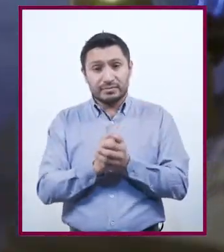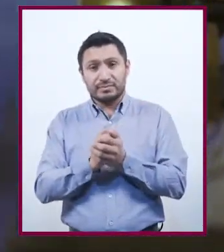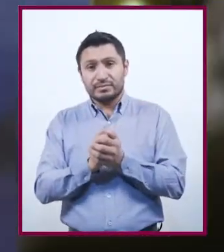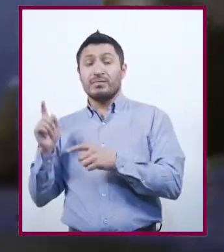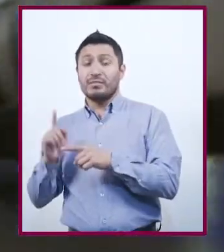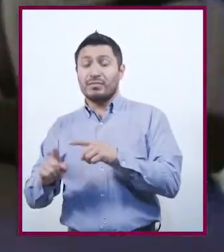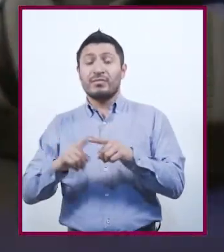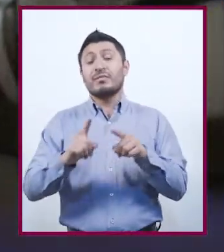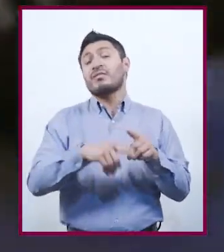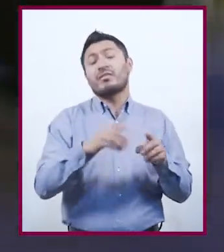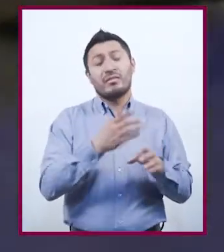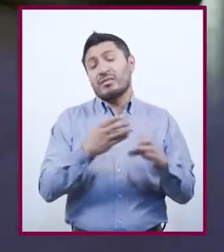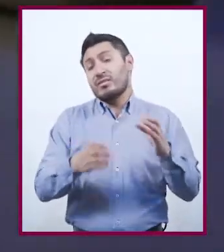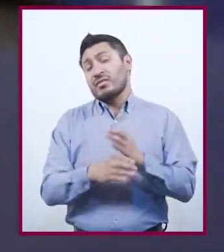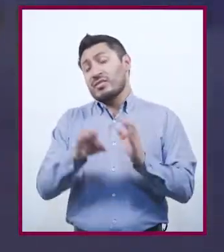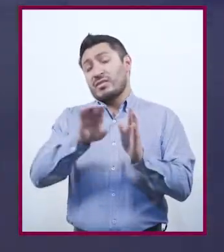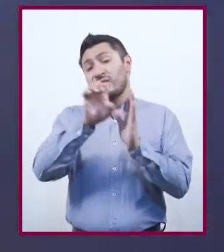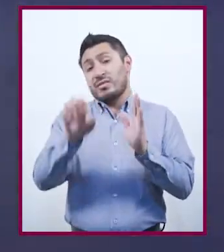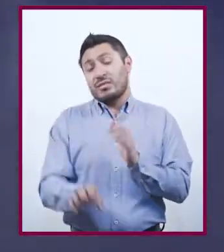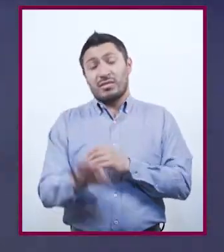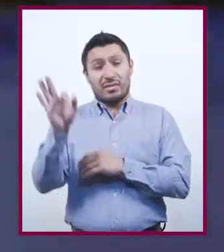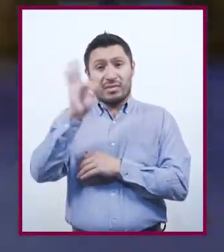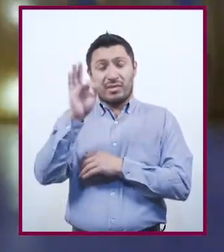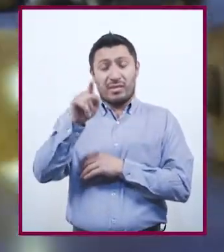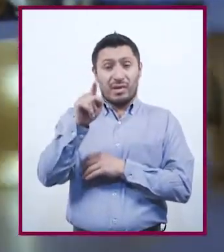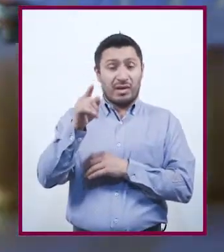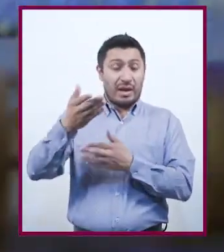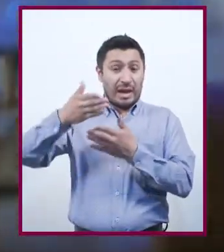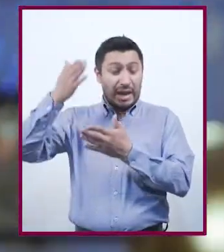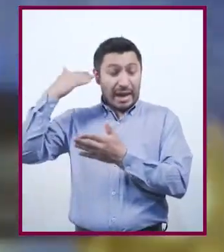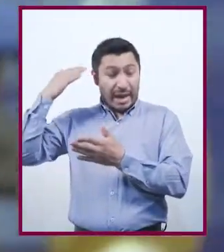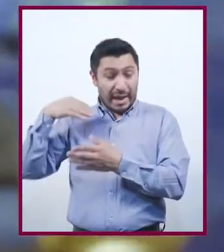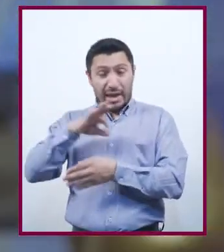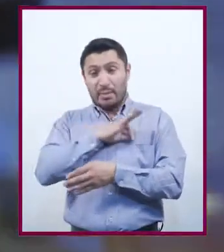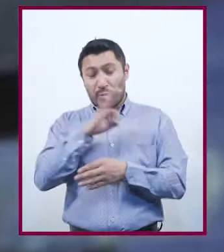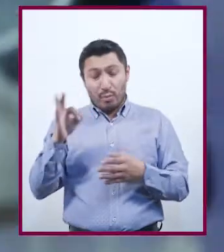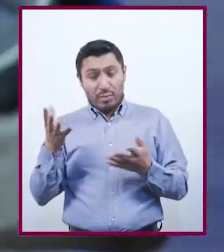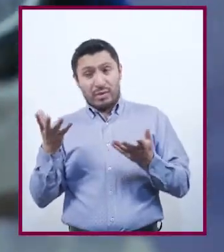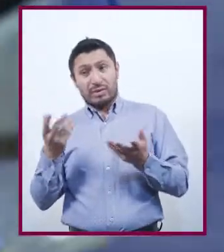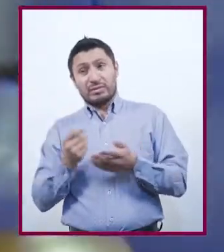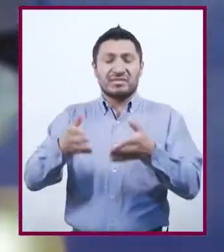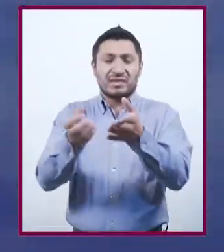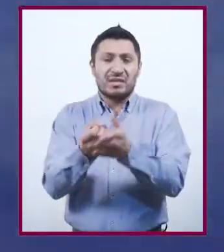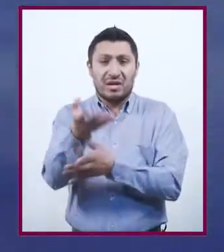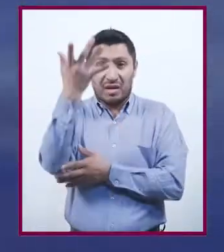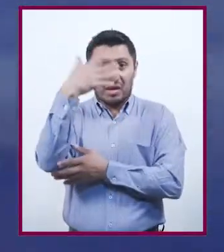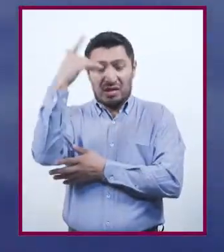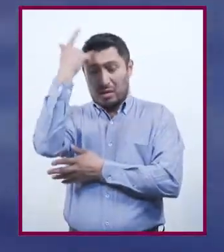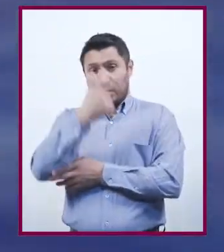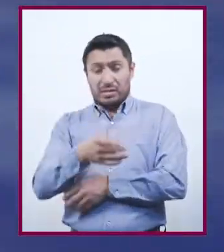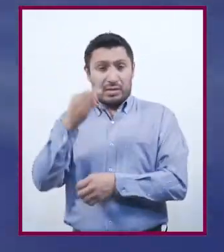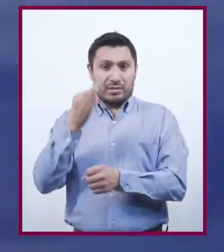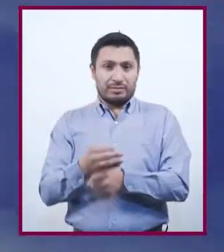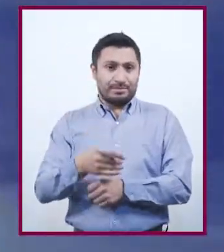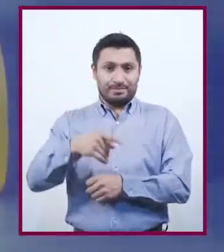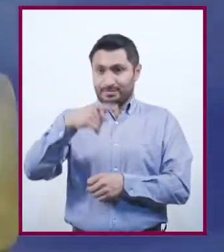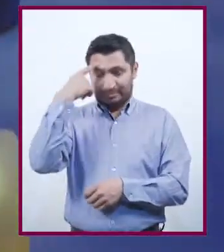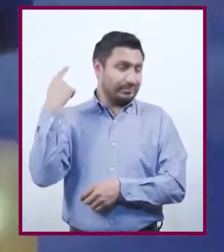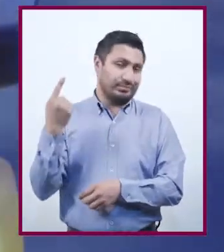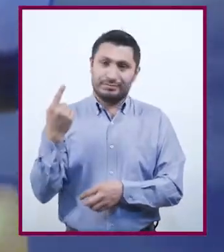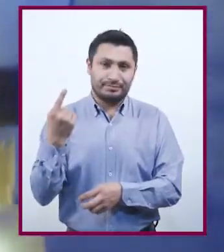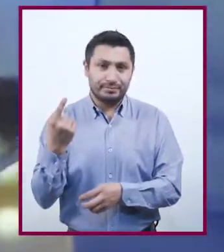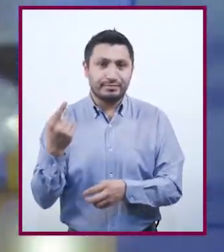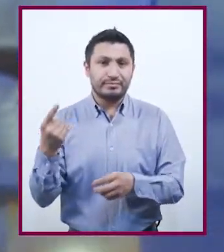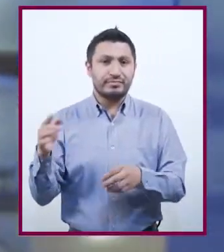socialmente, y pues varían varias cosas, de que a lo mejor tú puedes ahorita, a lo mejor antes